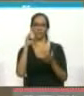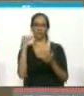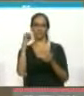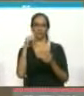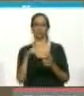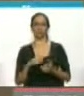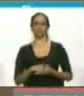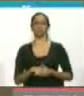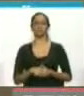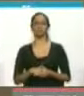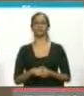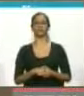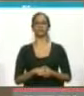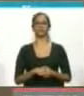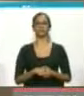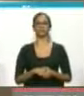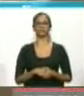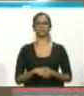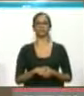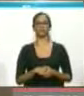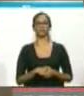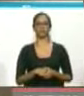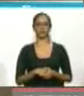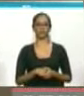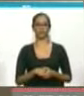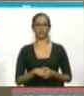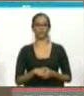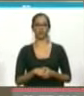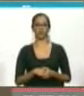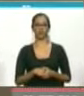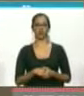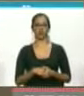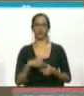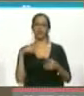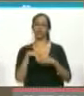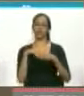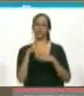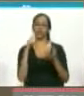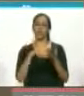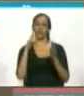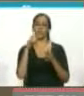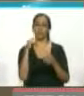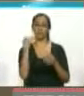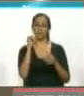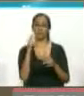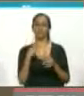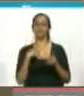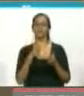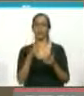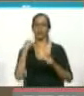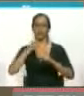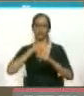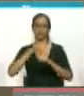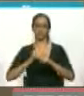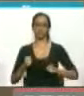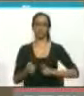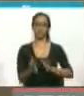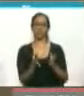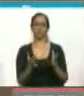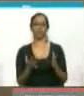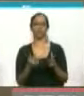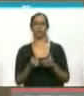xataka natalie correa de elecciones 2020 se te acaba vamos a la batalla para ganar por